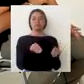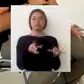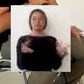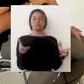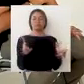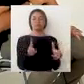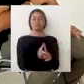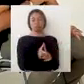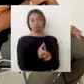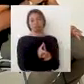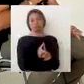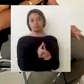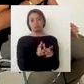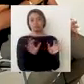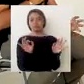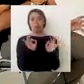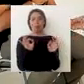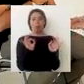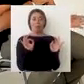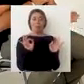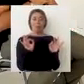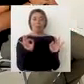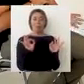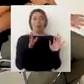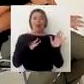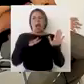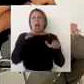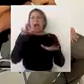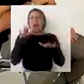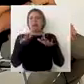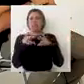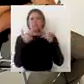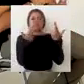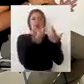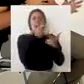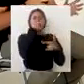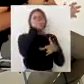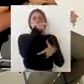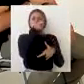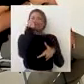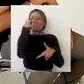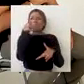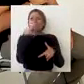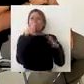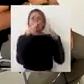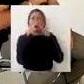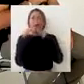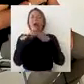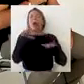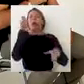de jugadores. A veces se reunían en una que otra casa, pero por las diferentes